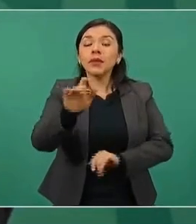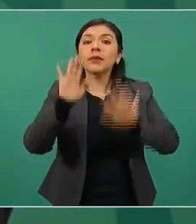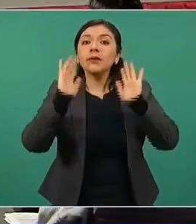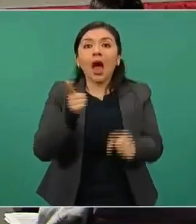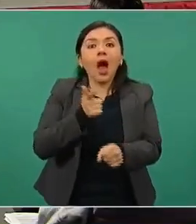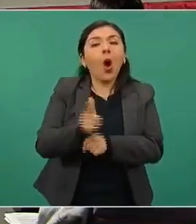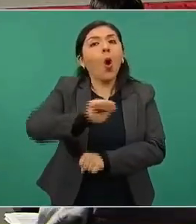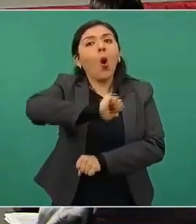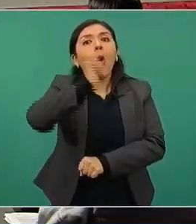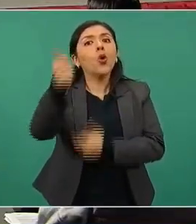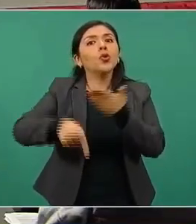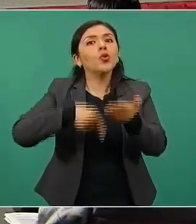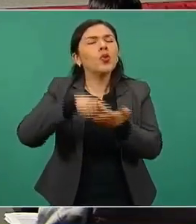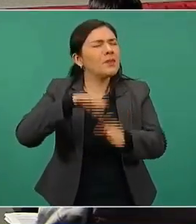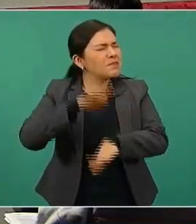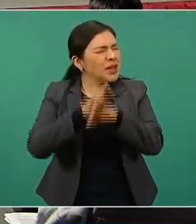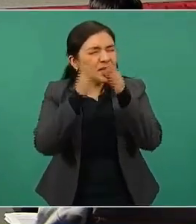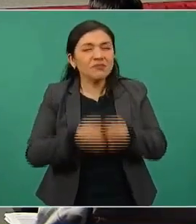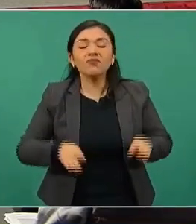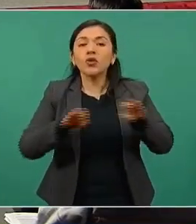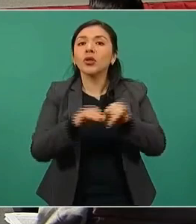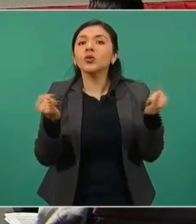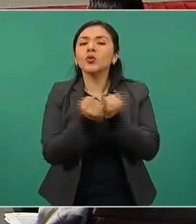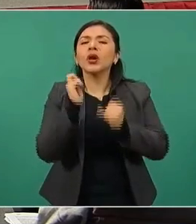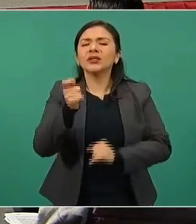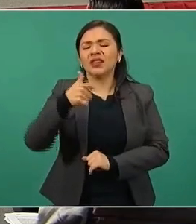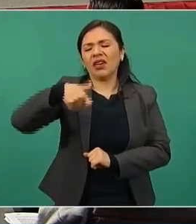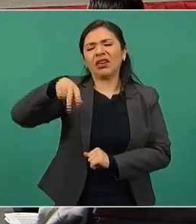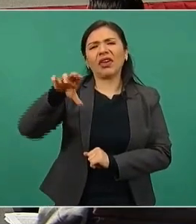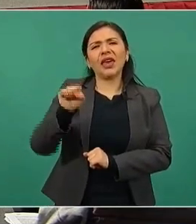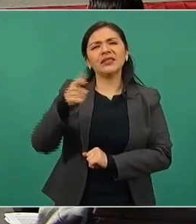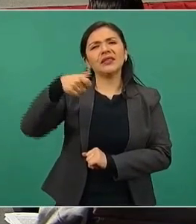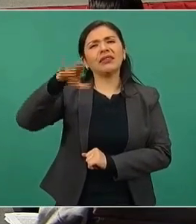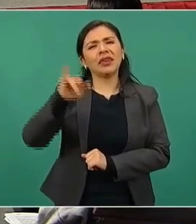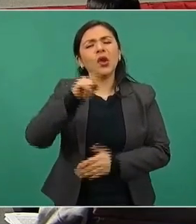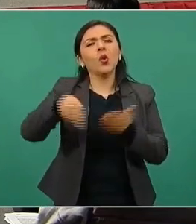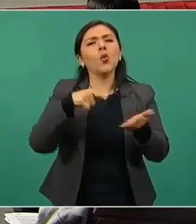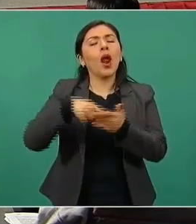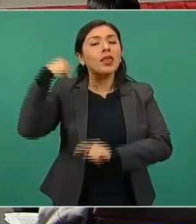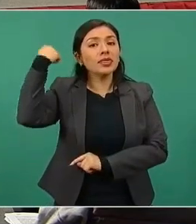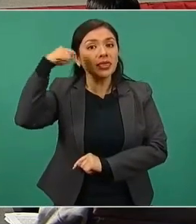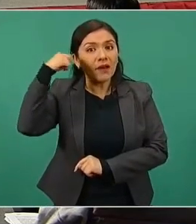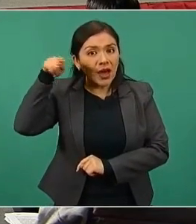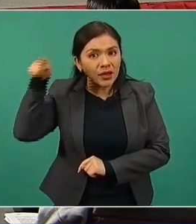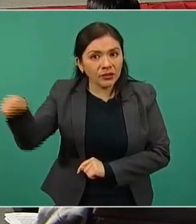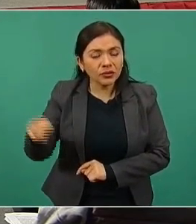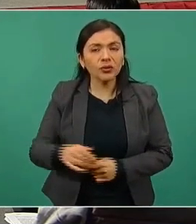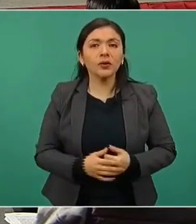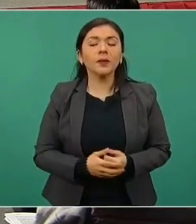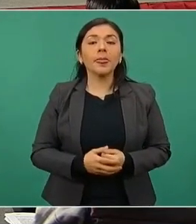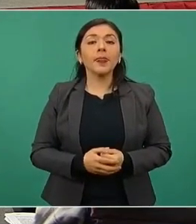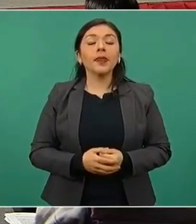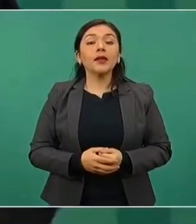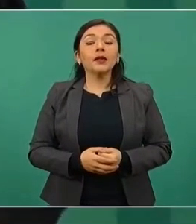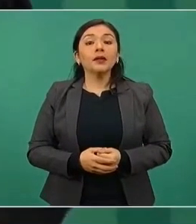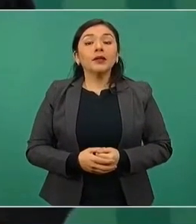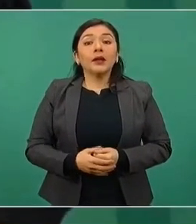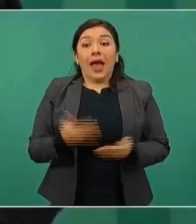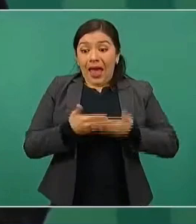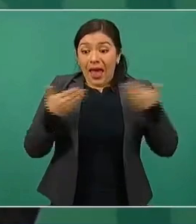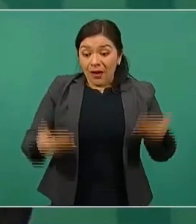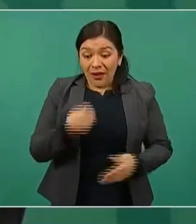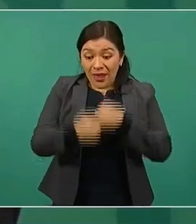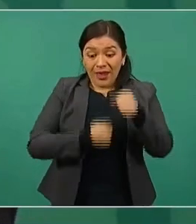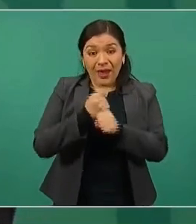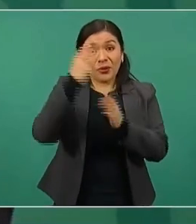campo importantísimo también, que es el campo Quesqui, en Huimanguillo, Tabasco, y en este año,